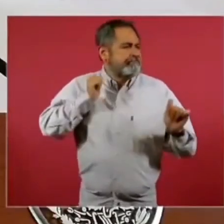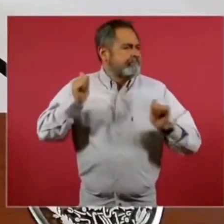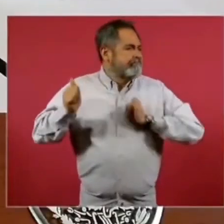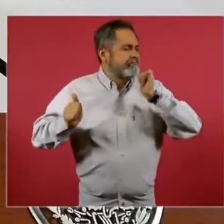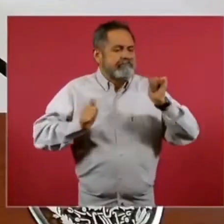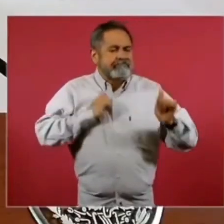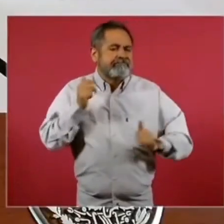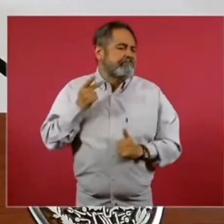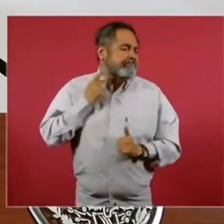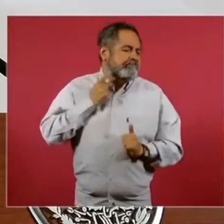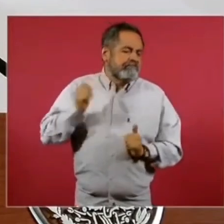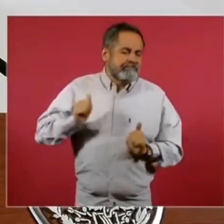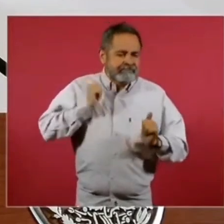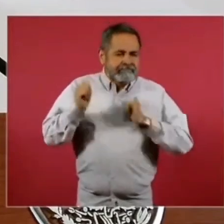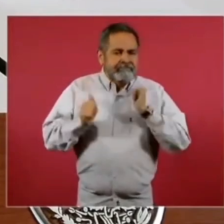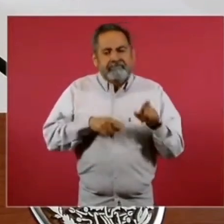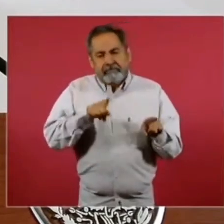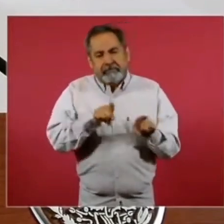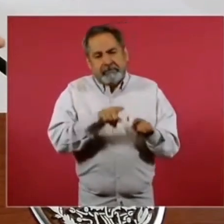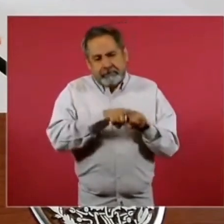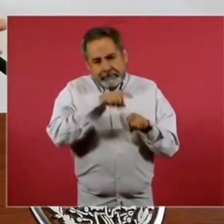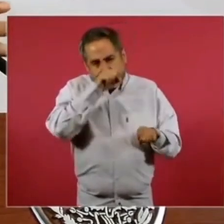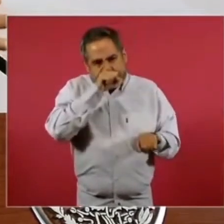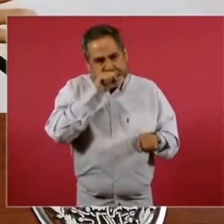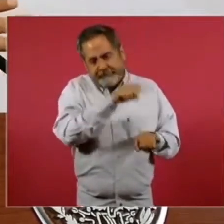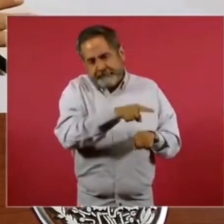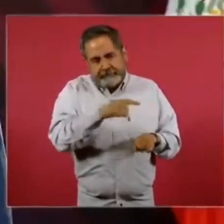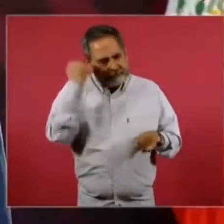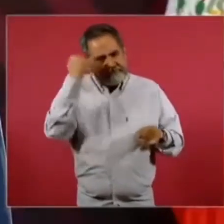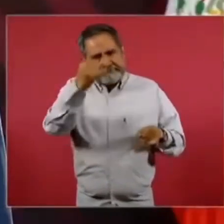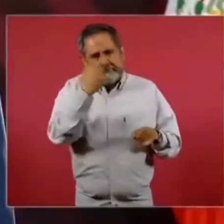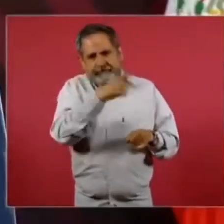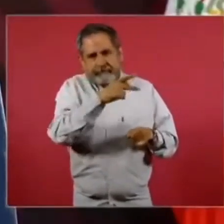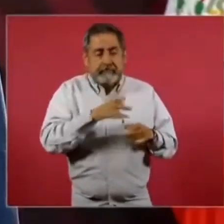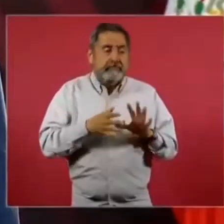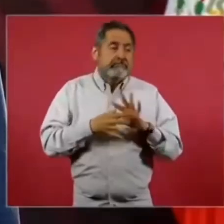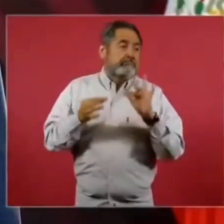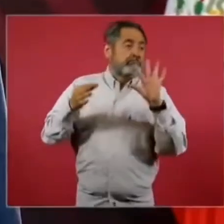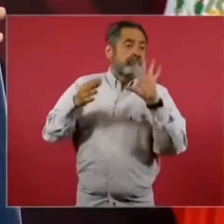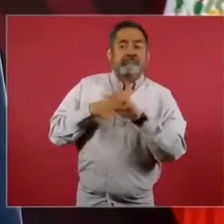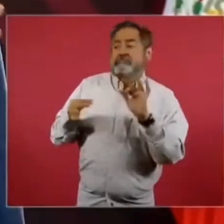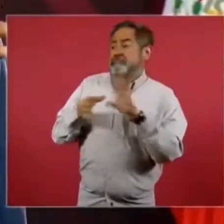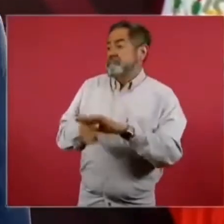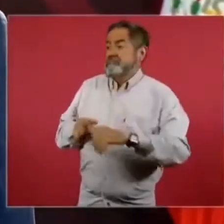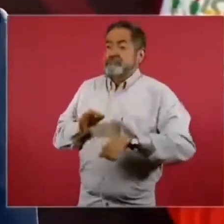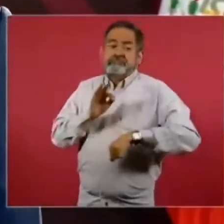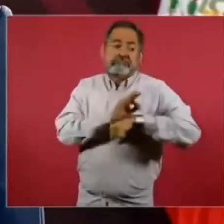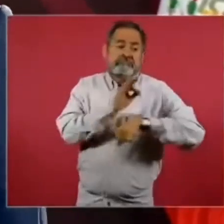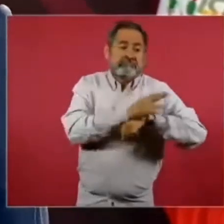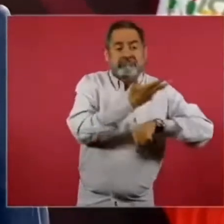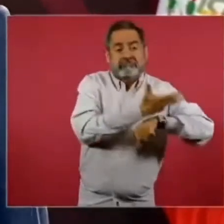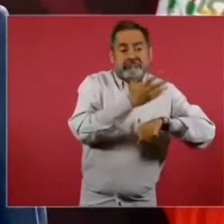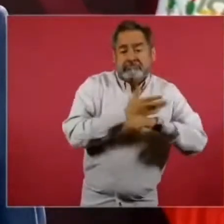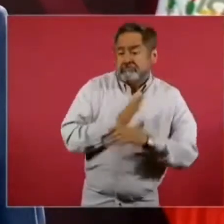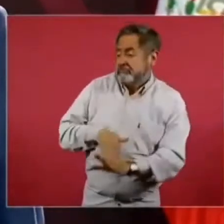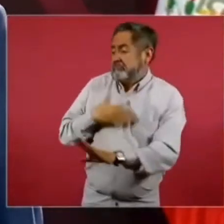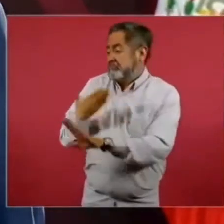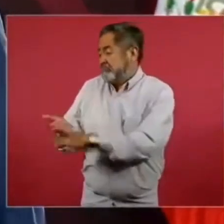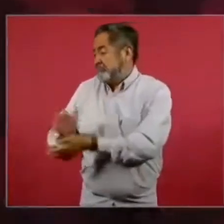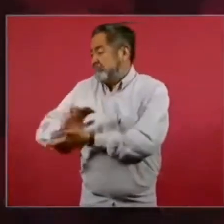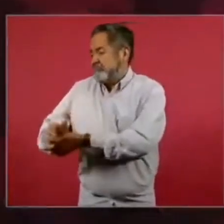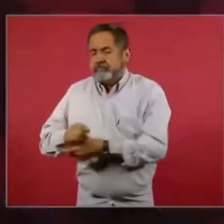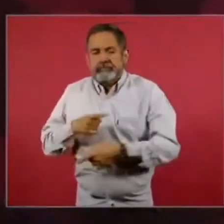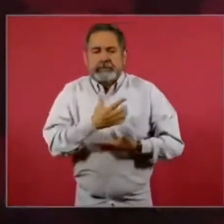político con esa Este bandera con esa politiquería se